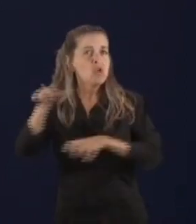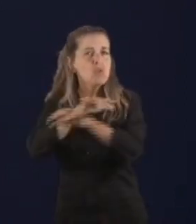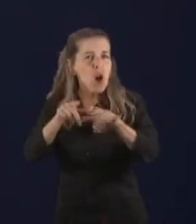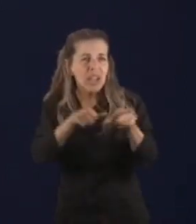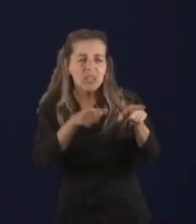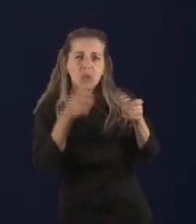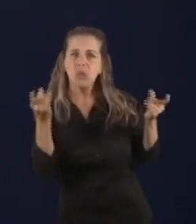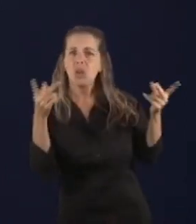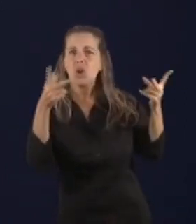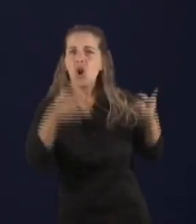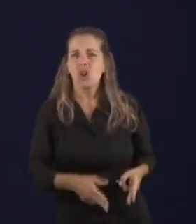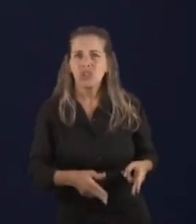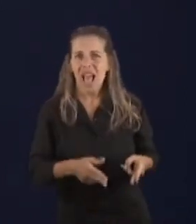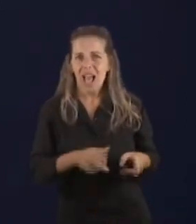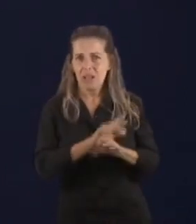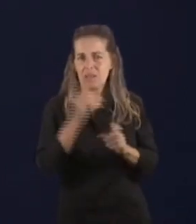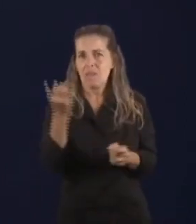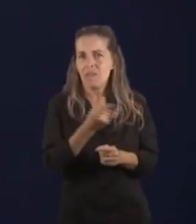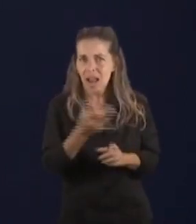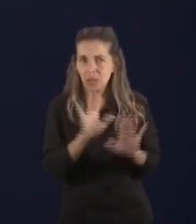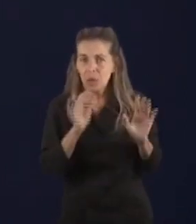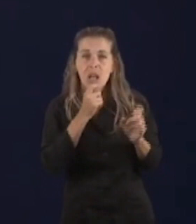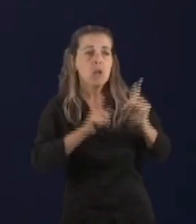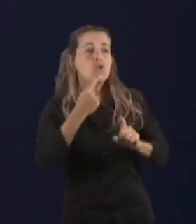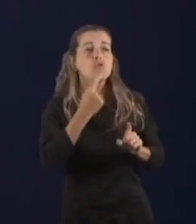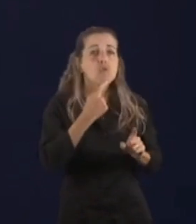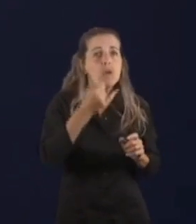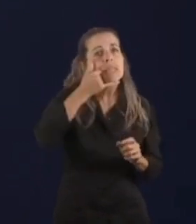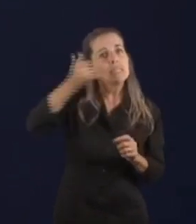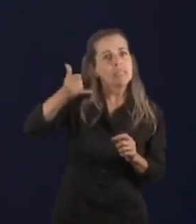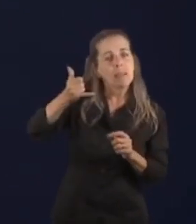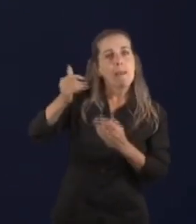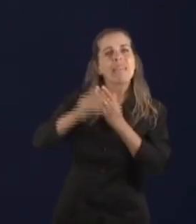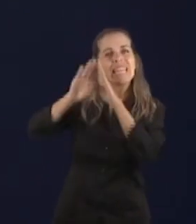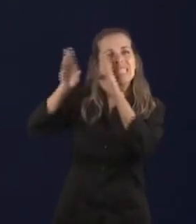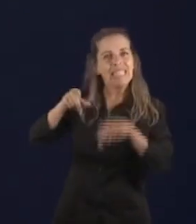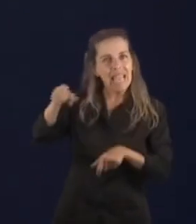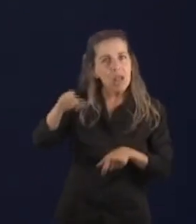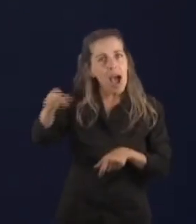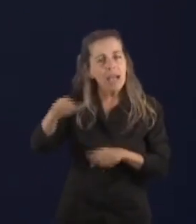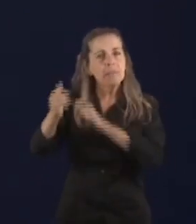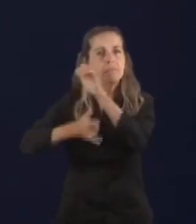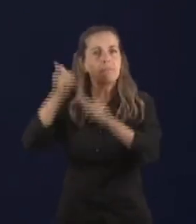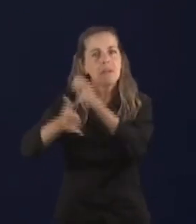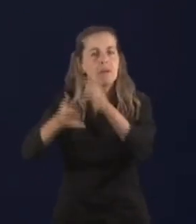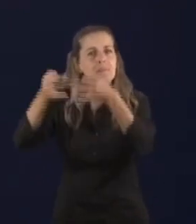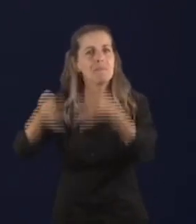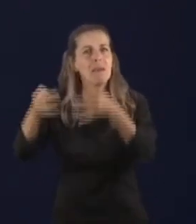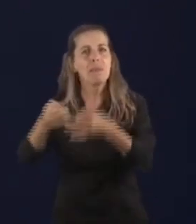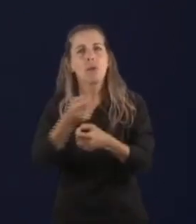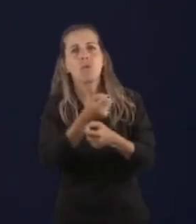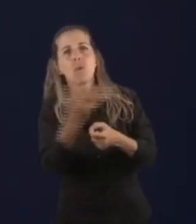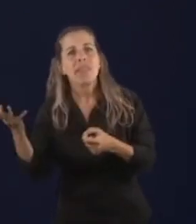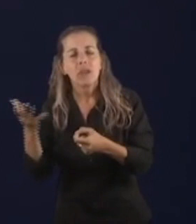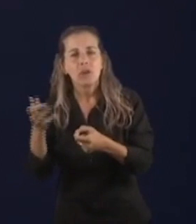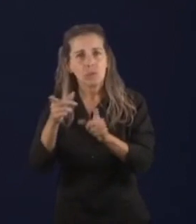absolutamente falso de hecho comuníquense con el Ministerio de capital humano que les van a brindar los números precisos de Quiénes son los